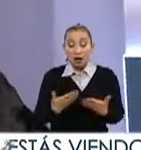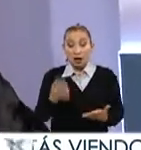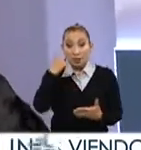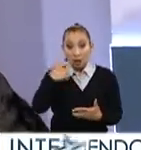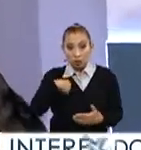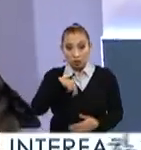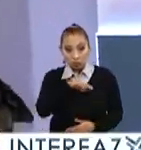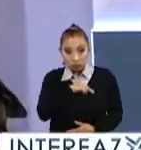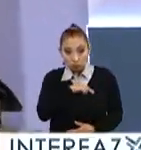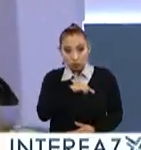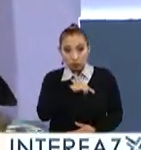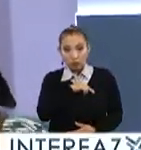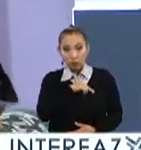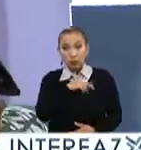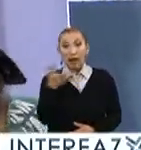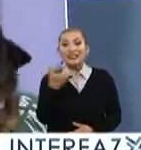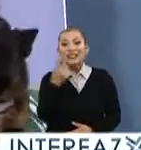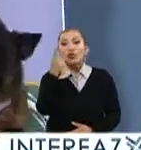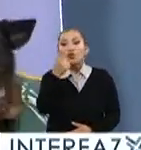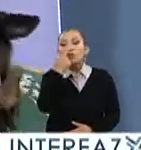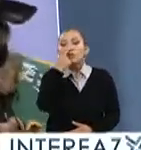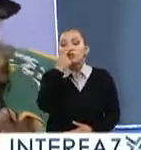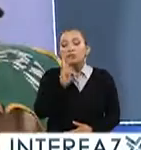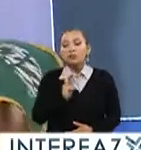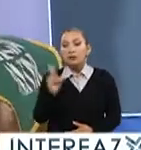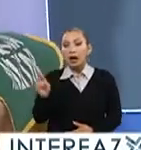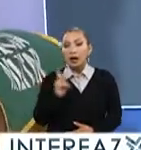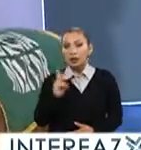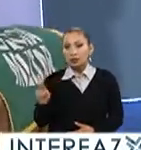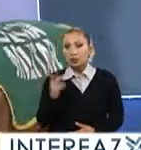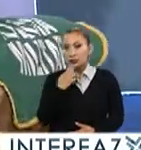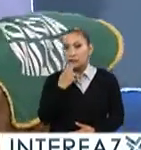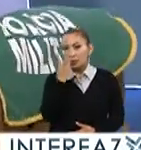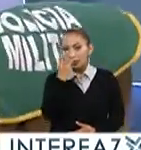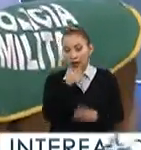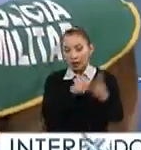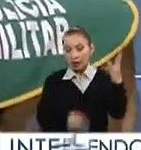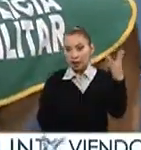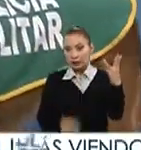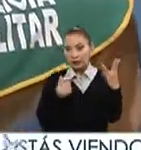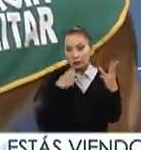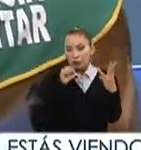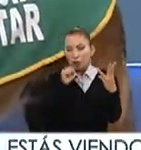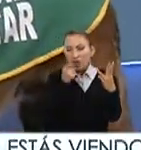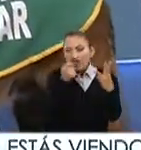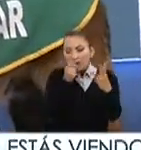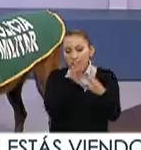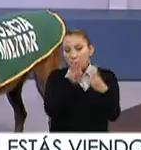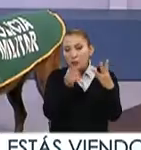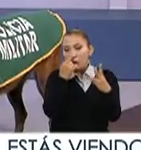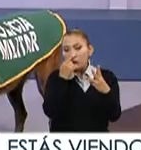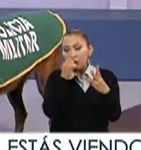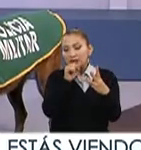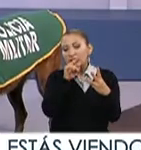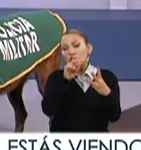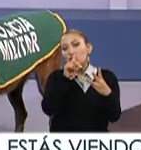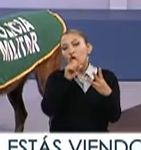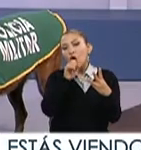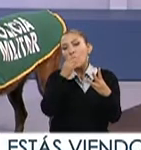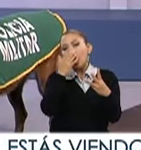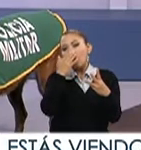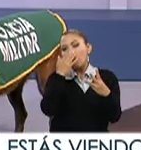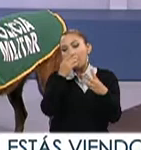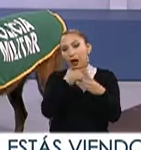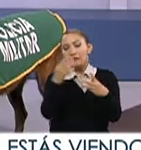para nosotros, hacer un olor semejante, manejamos 3 tipos de pseudoaromas. Los pseudoaromas